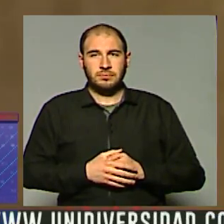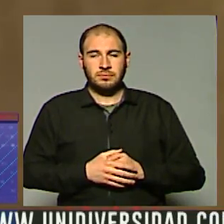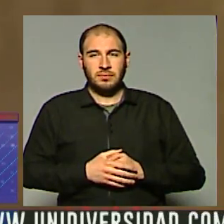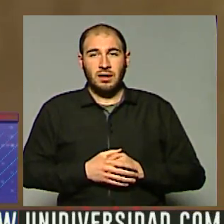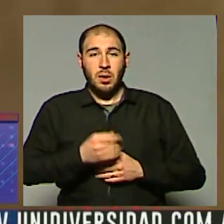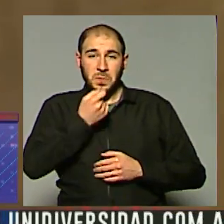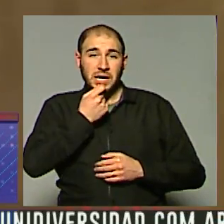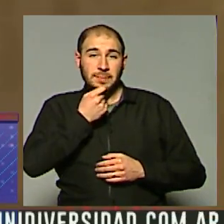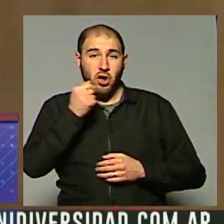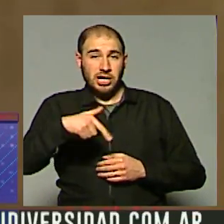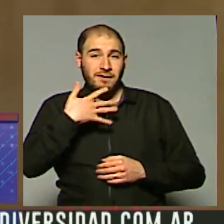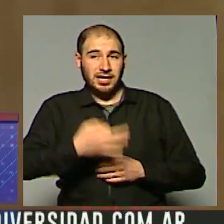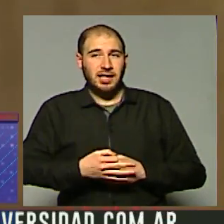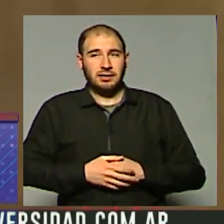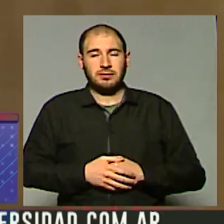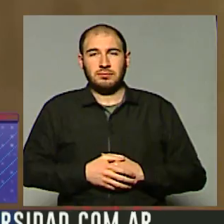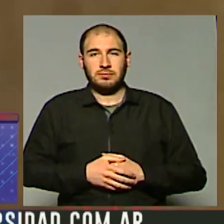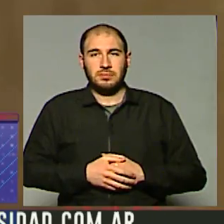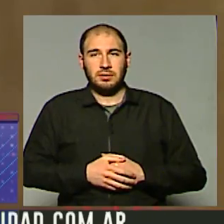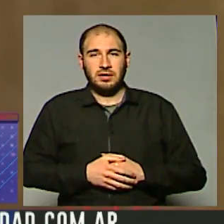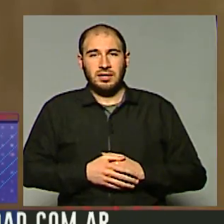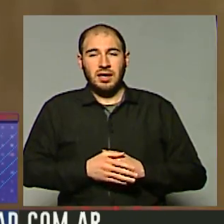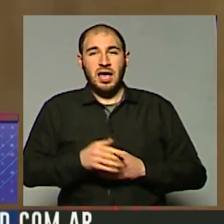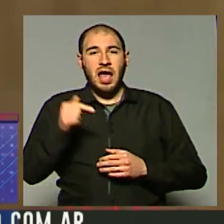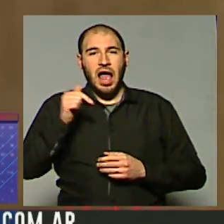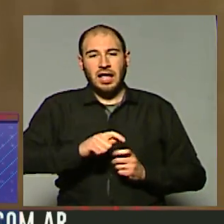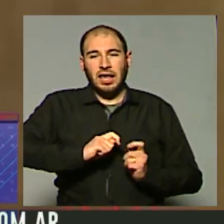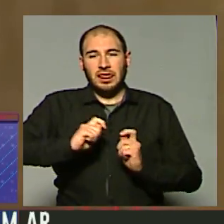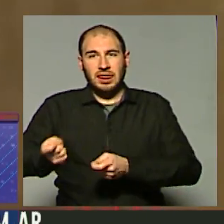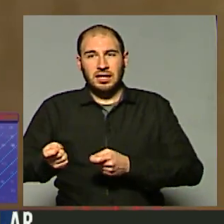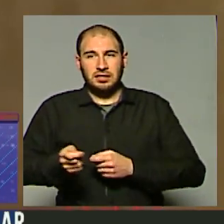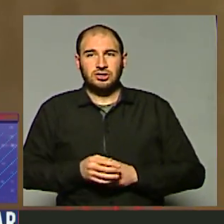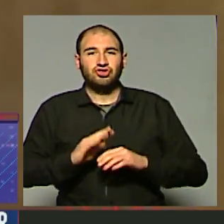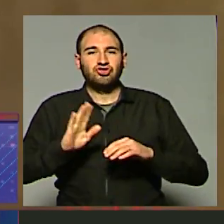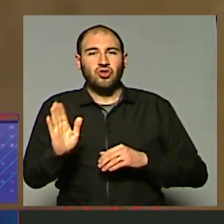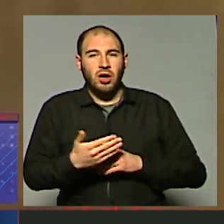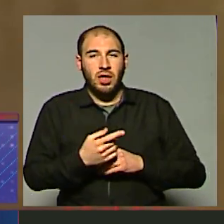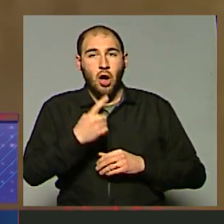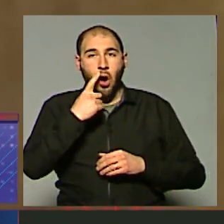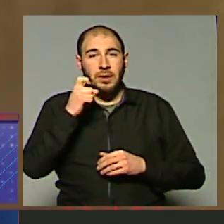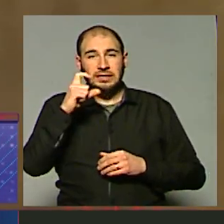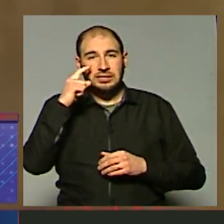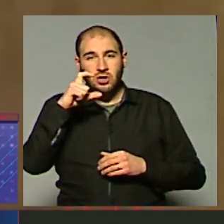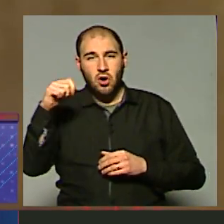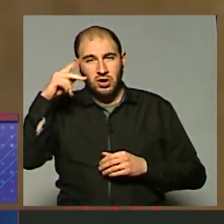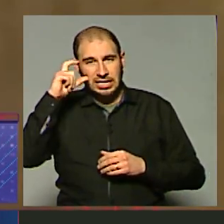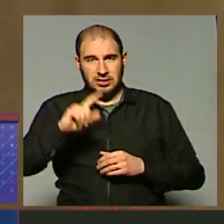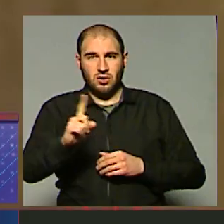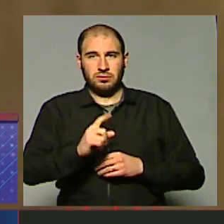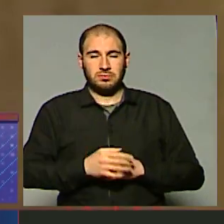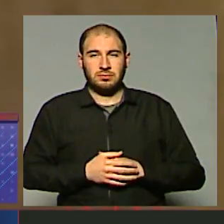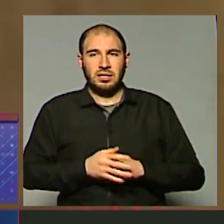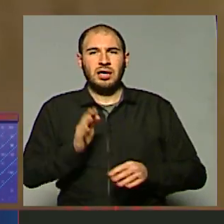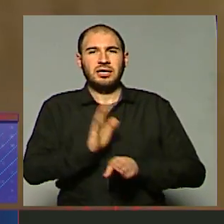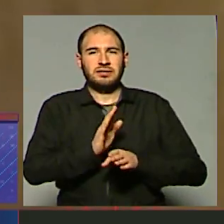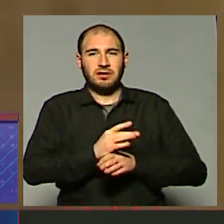Si fuera cierto esto, la parte que se transfirió no era toda del señor Nicolás Chicone. Quiere